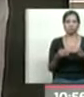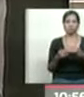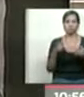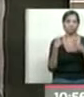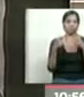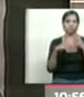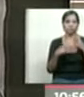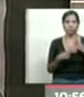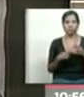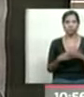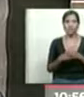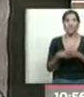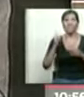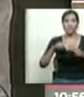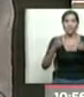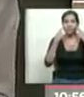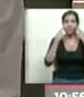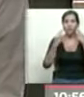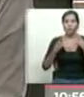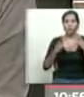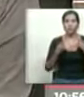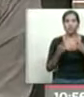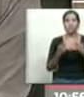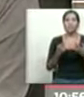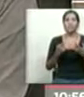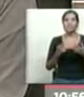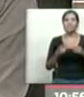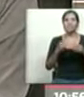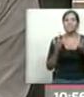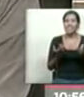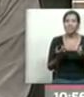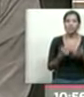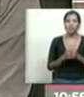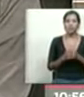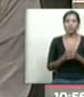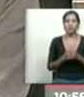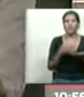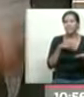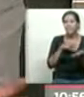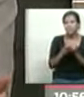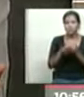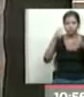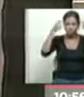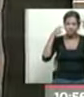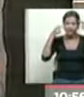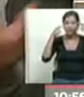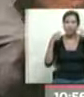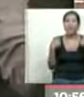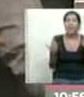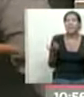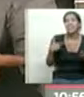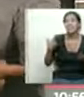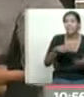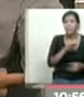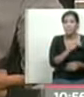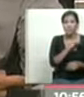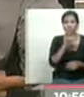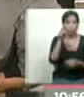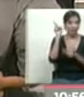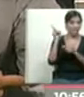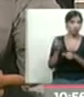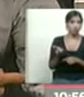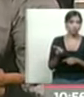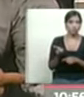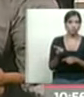Pero también para que nos demos cuenta de la impronta de Chávez. ¿A qué le tienen miedo a ellos?